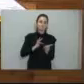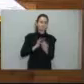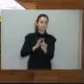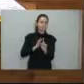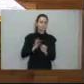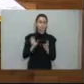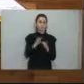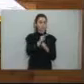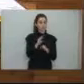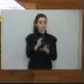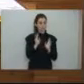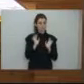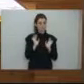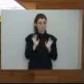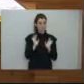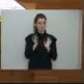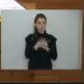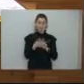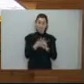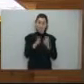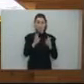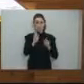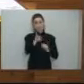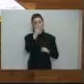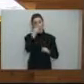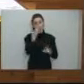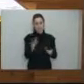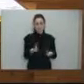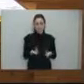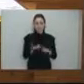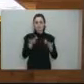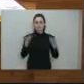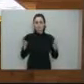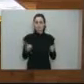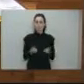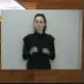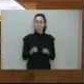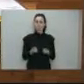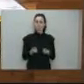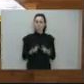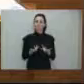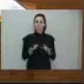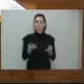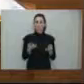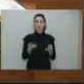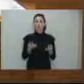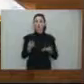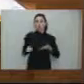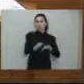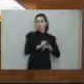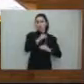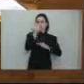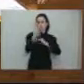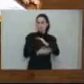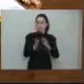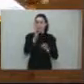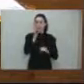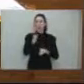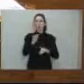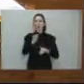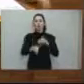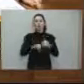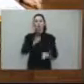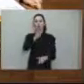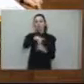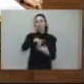Partido Popular. En términos de interés, digamos, de calendario, por haber un proceso electoral